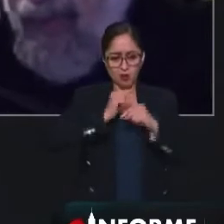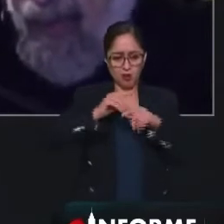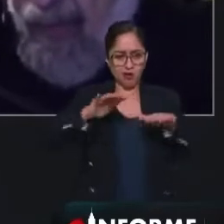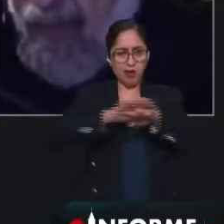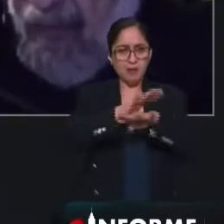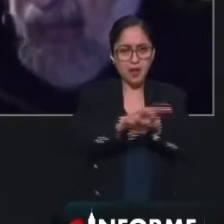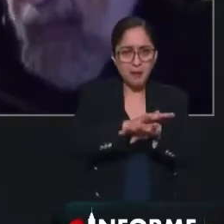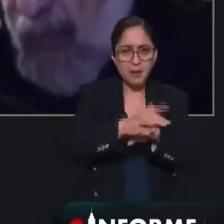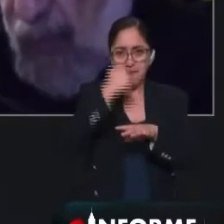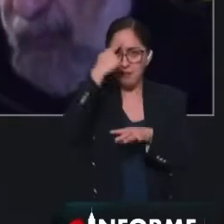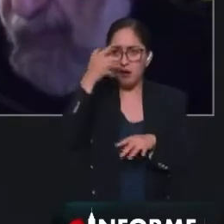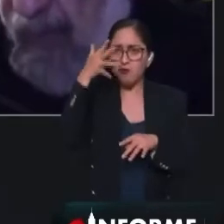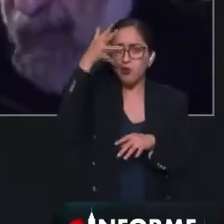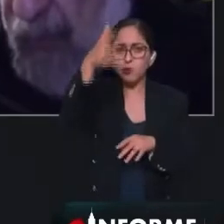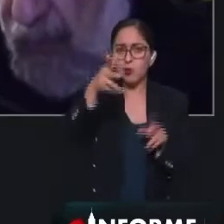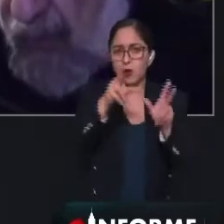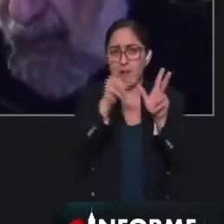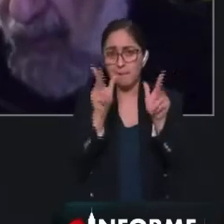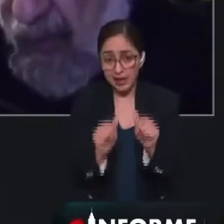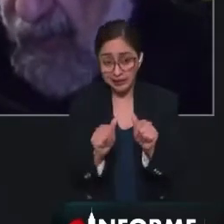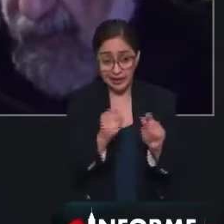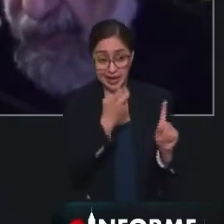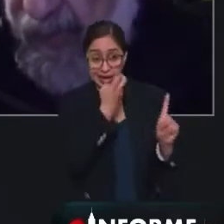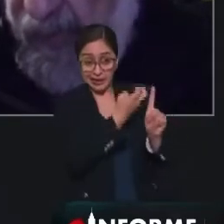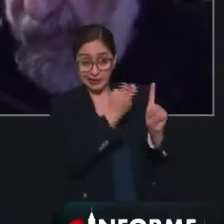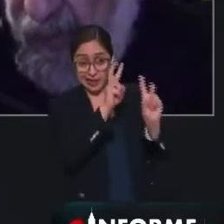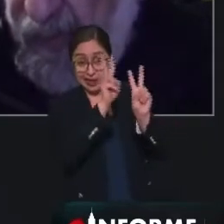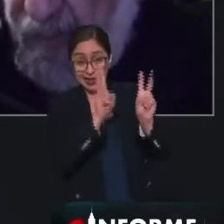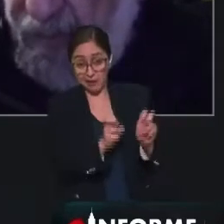ahí me preocupa, me angustia